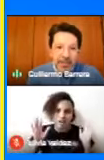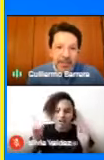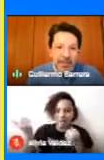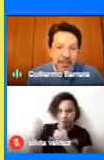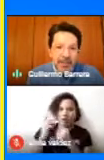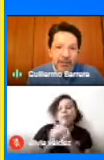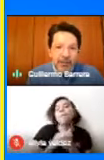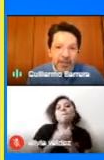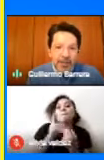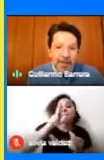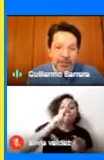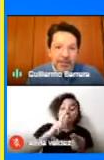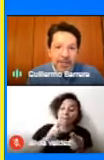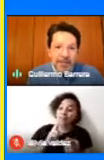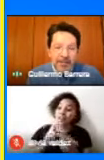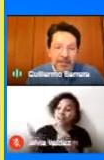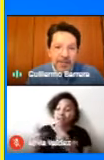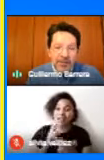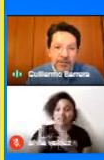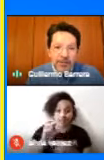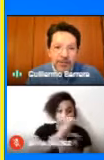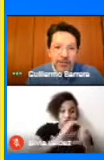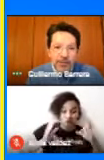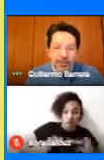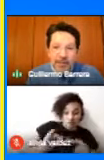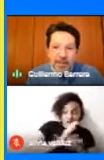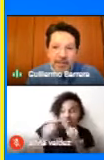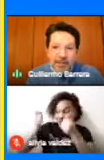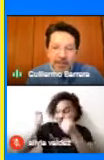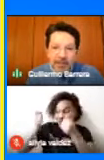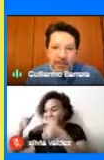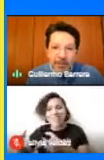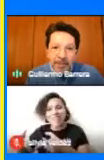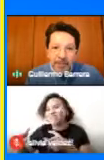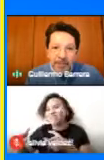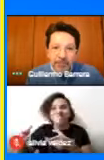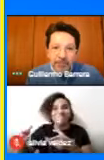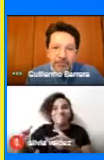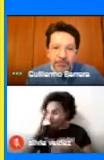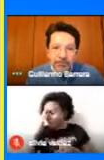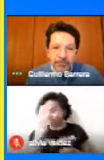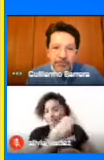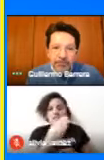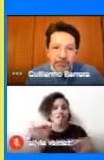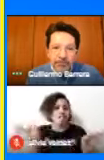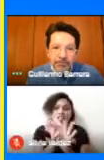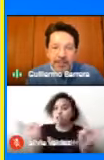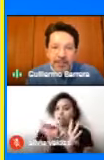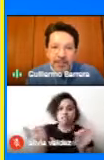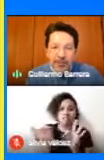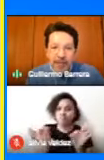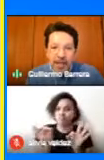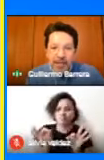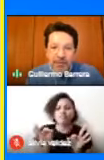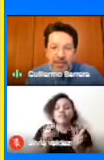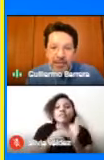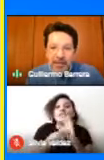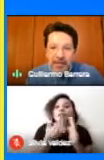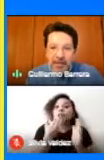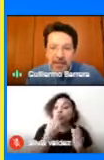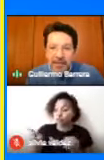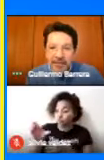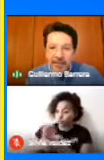las relaciones entre los ciudadanos y el Estado no se daban directamente. Es decir, si los